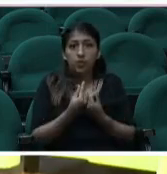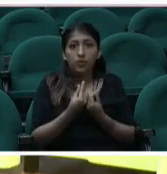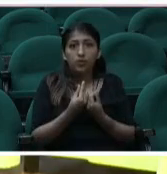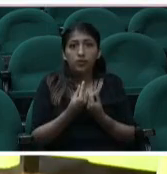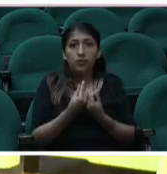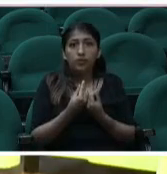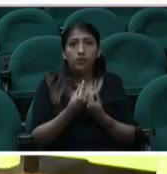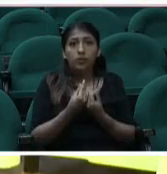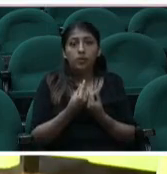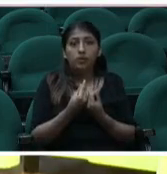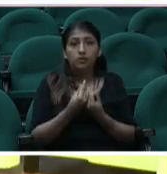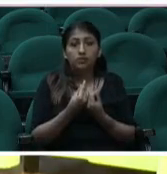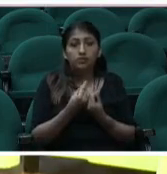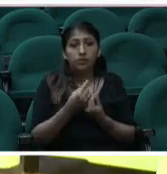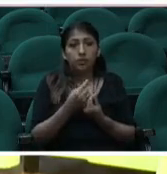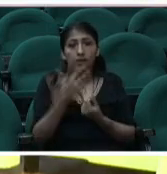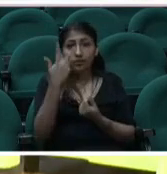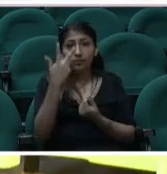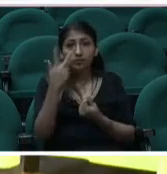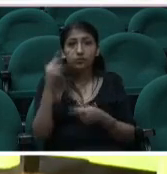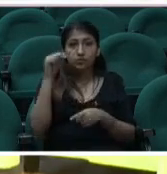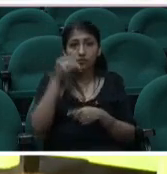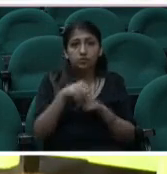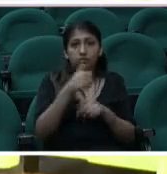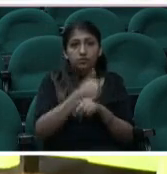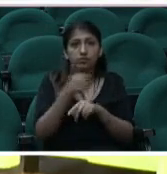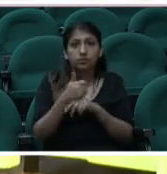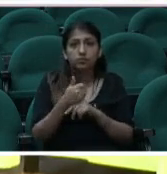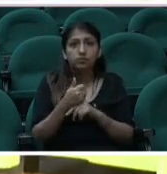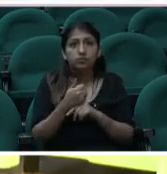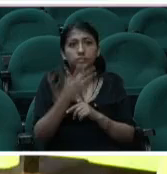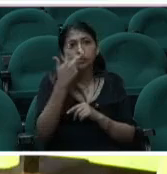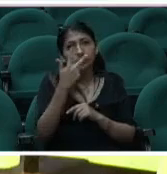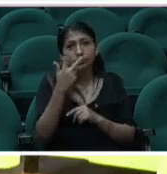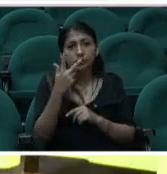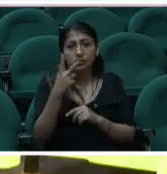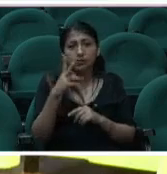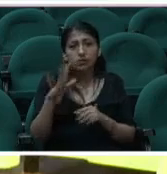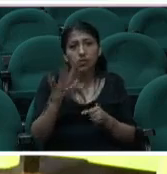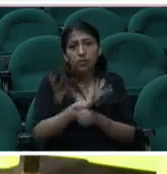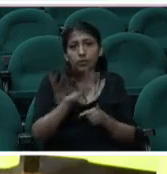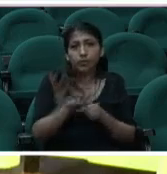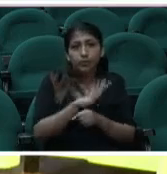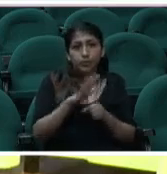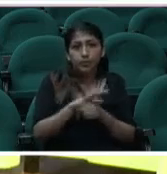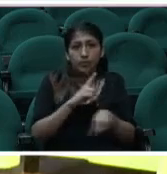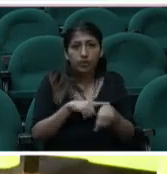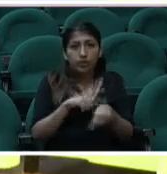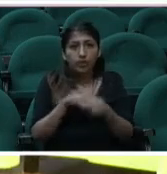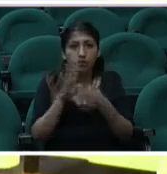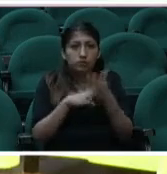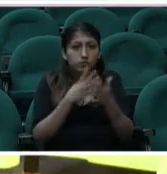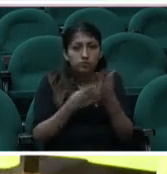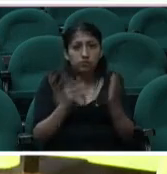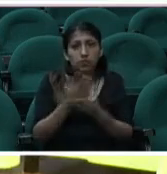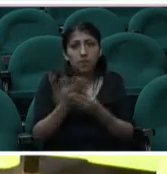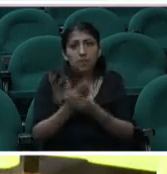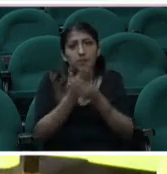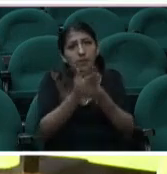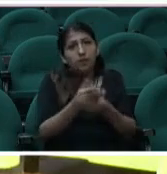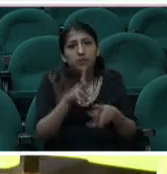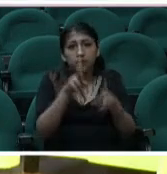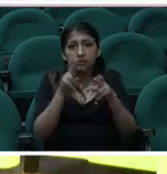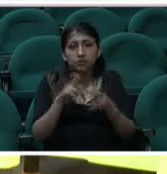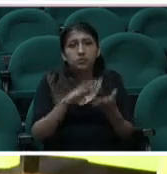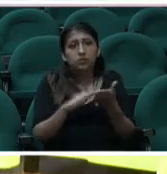lógicamente tres han asistido y tres pues se han con los debidos documentos se